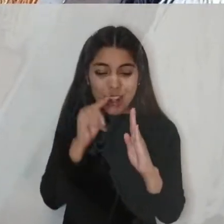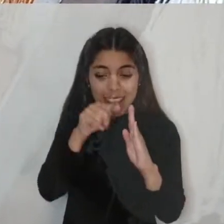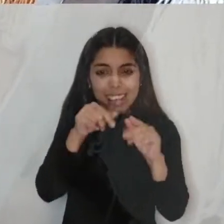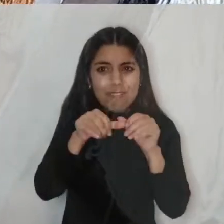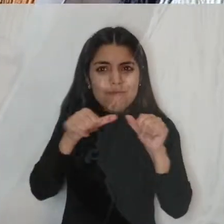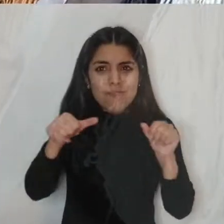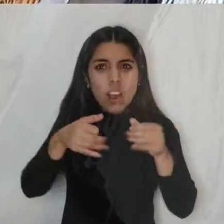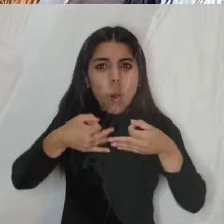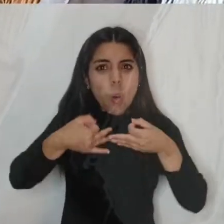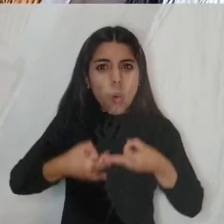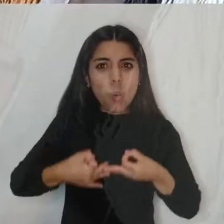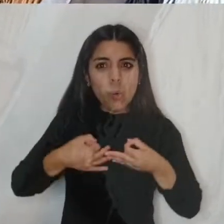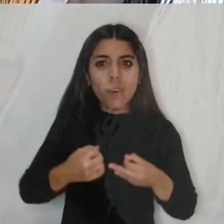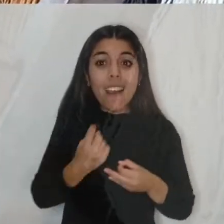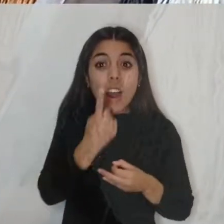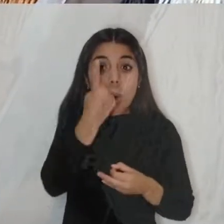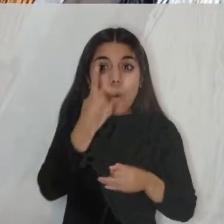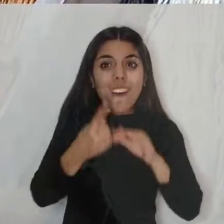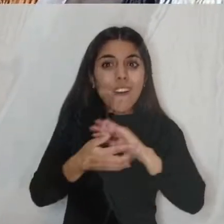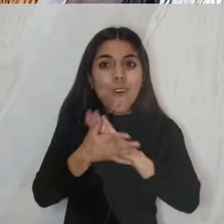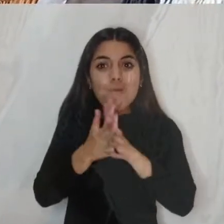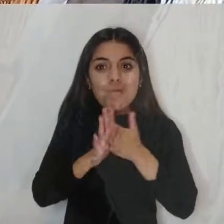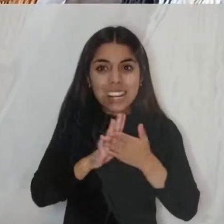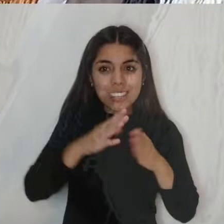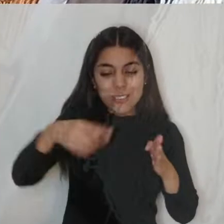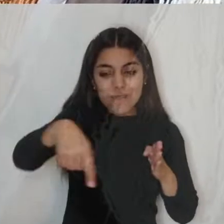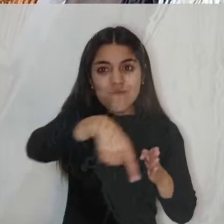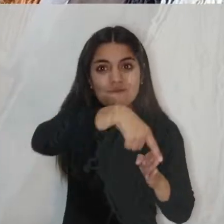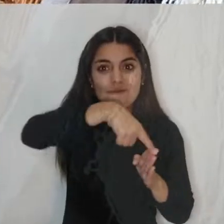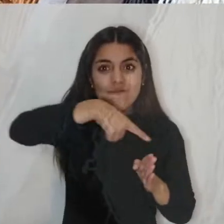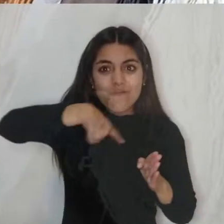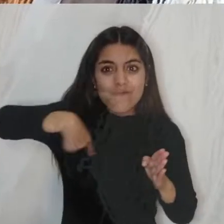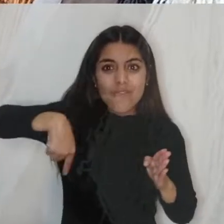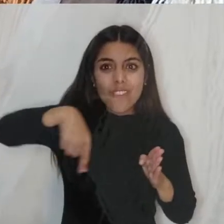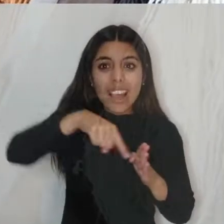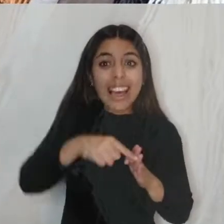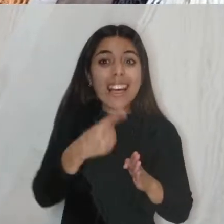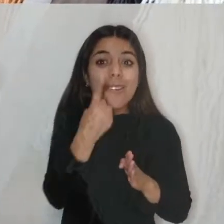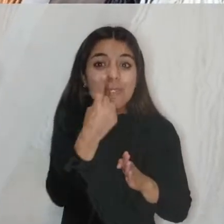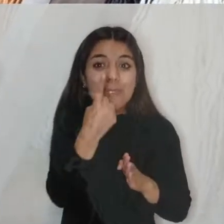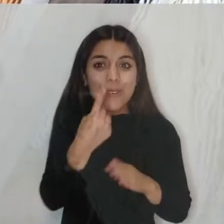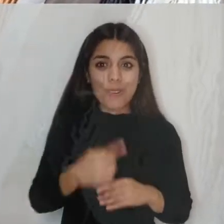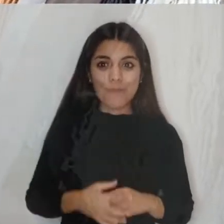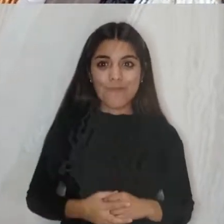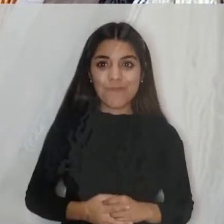esa medida para que me salga de un solo. Sí, es el fijador.